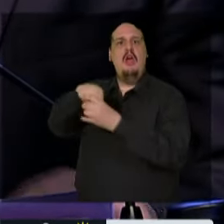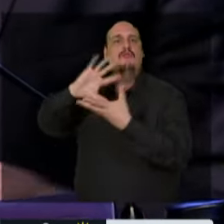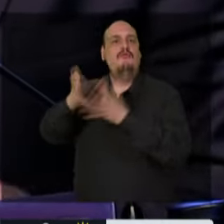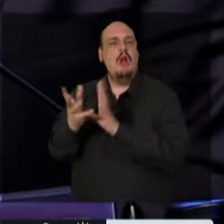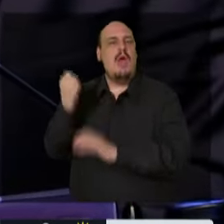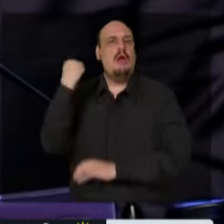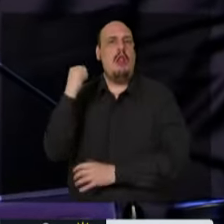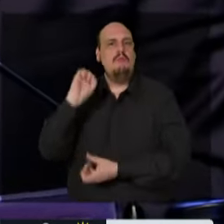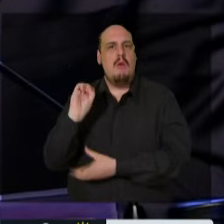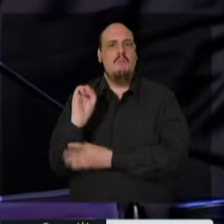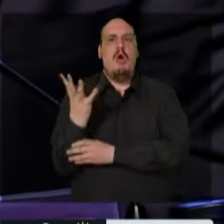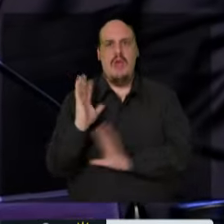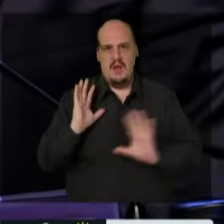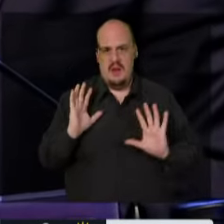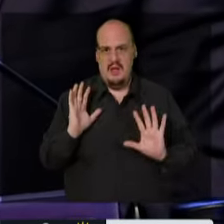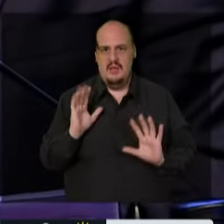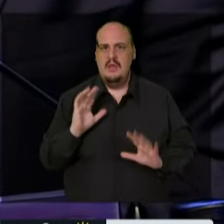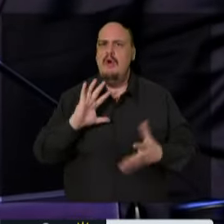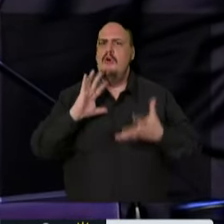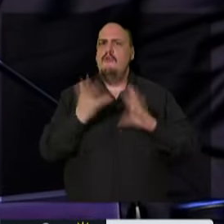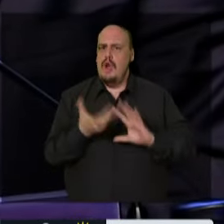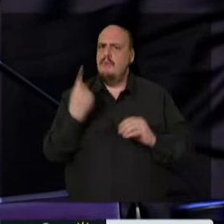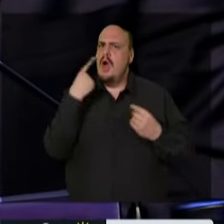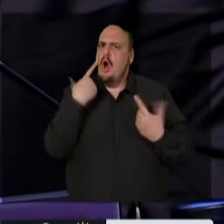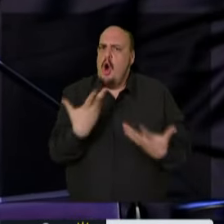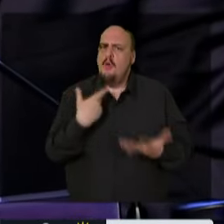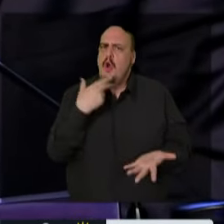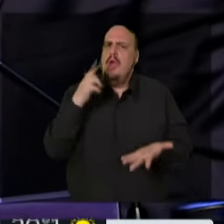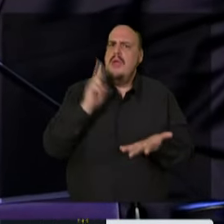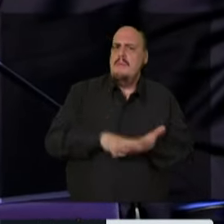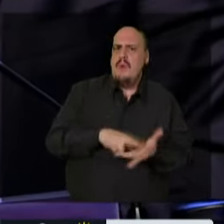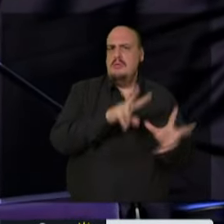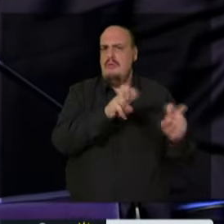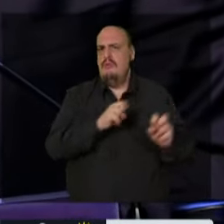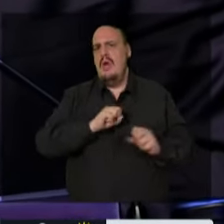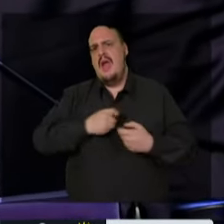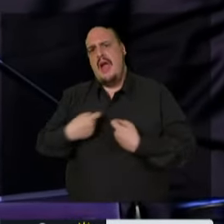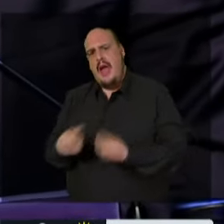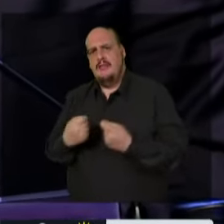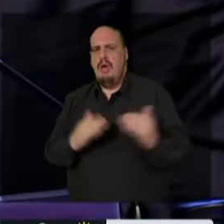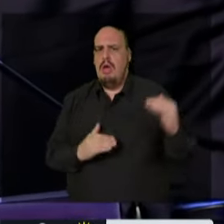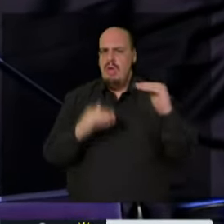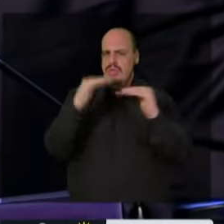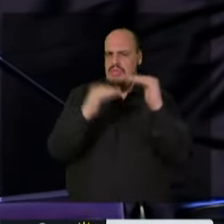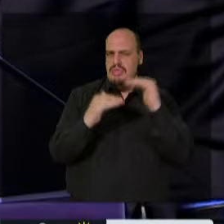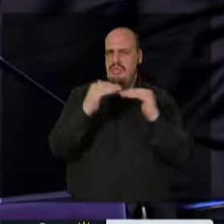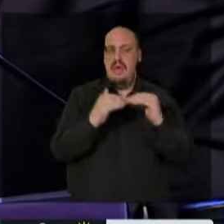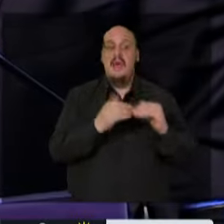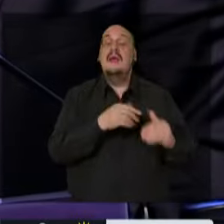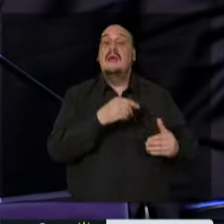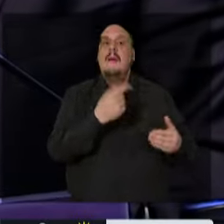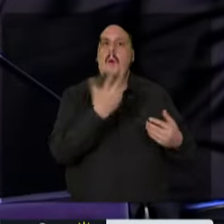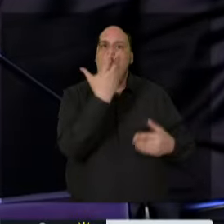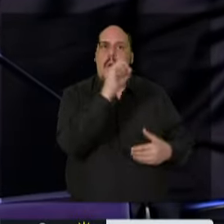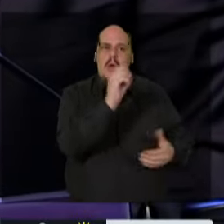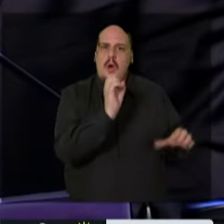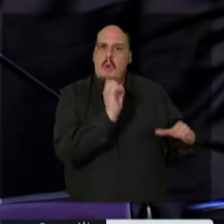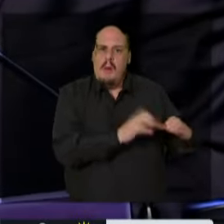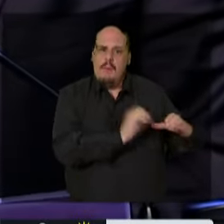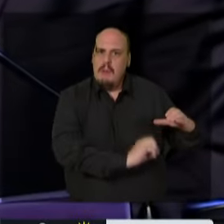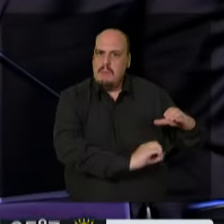económica. Obviamente con equilibrio fiscal, obviamente con acumulación de reservas, pero no rifando nuestra moneda